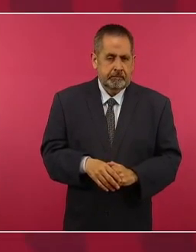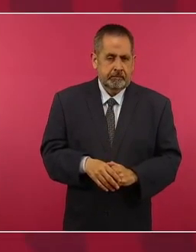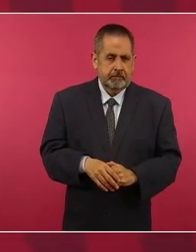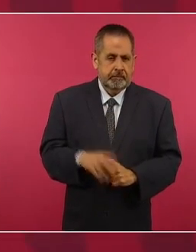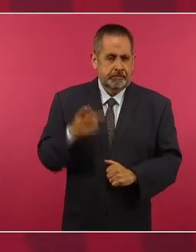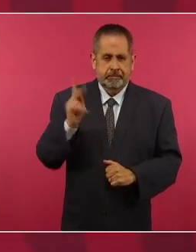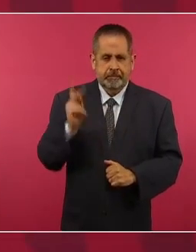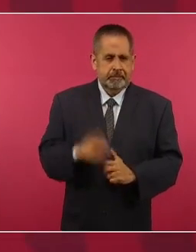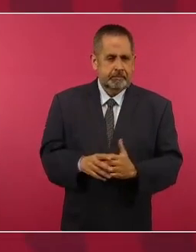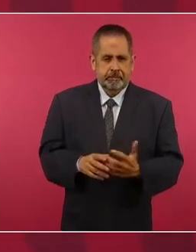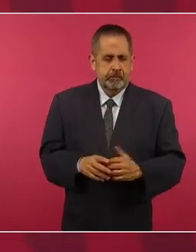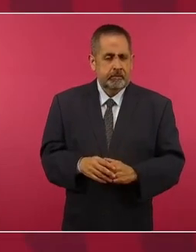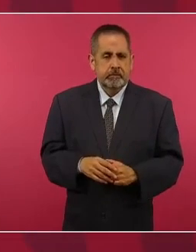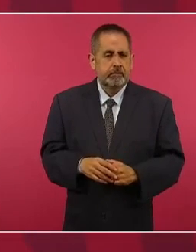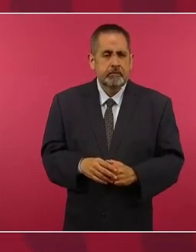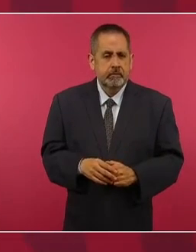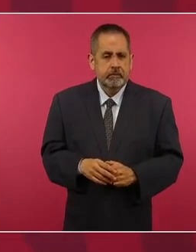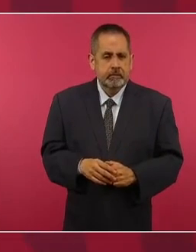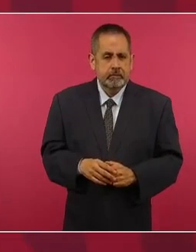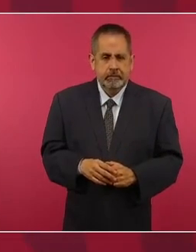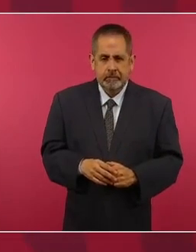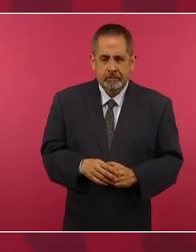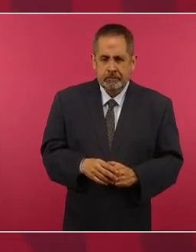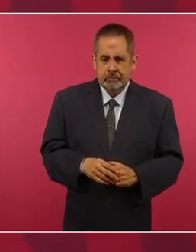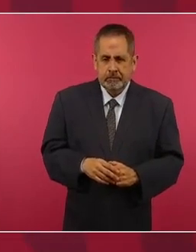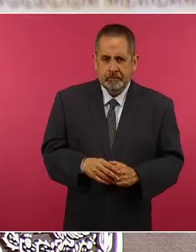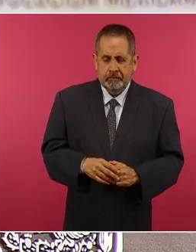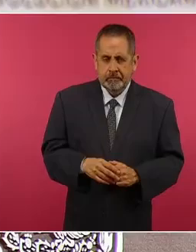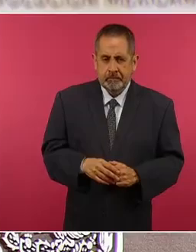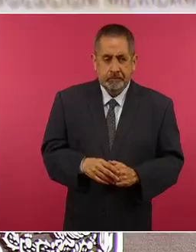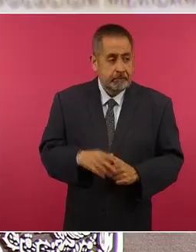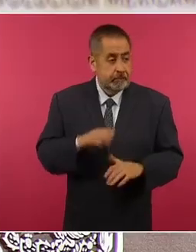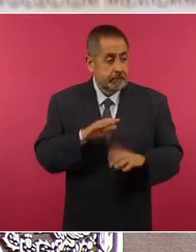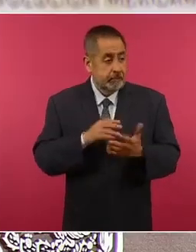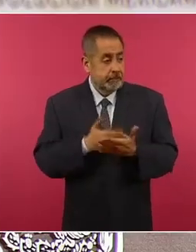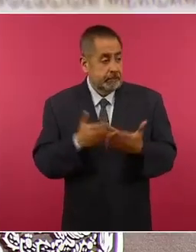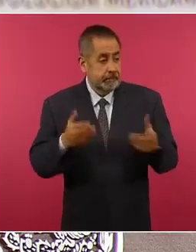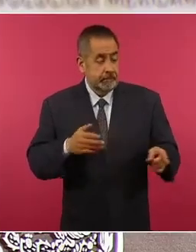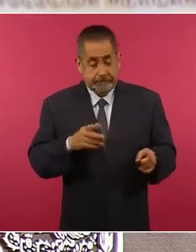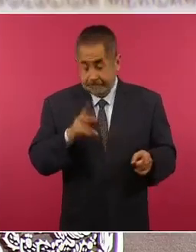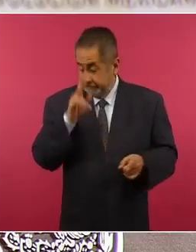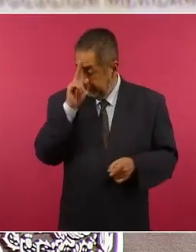Pero ahora se volvieron